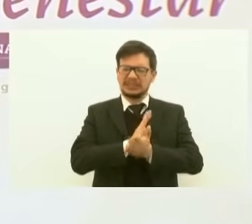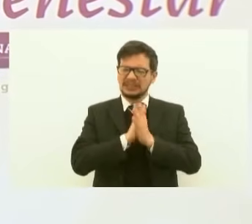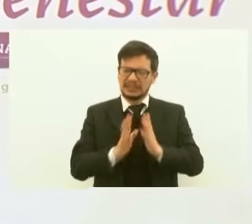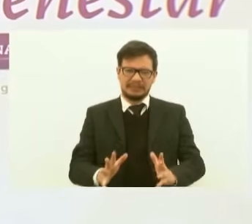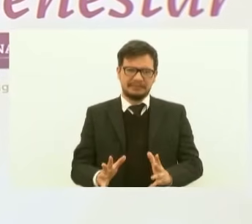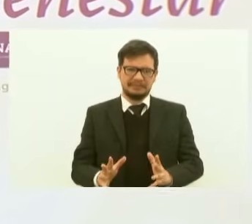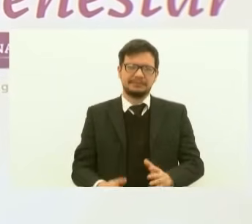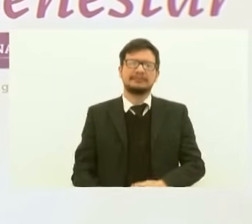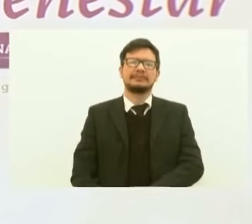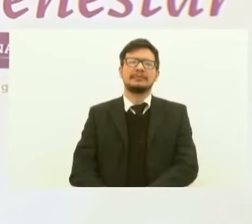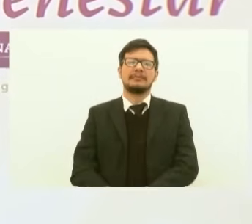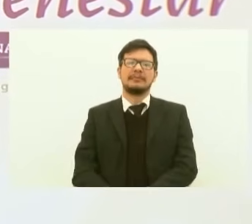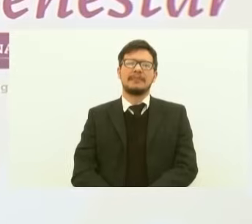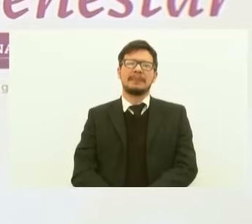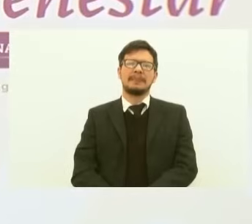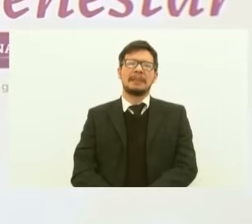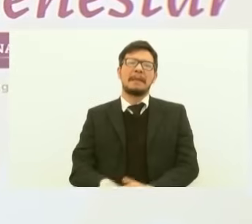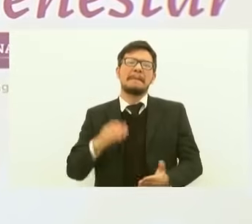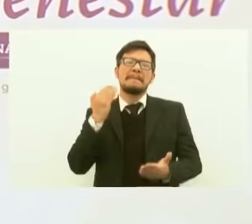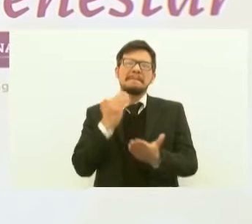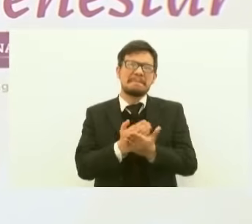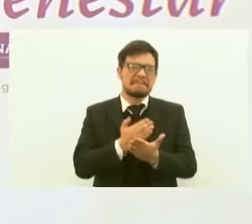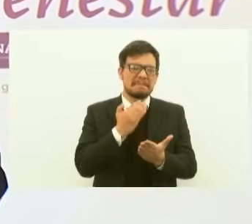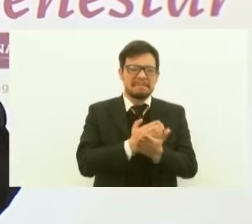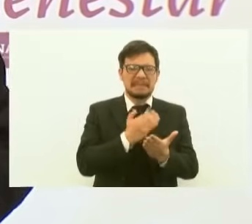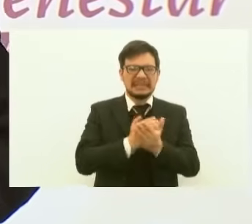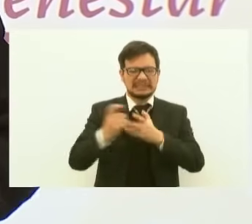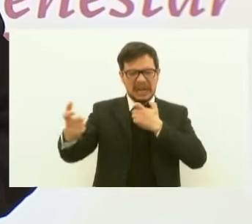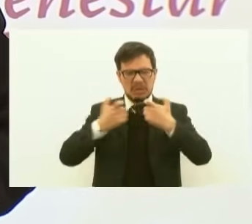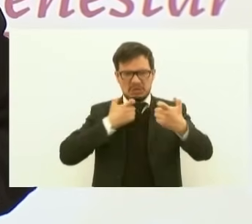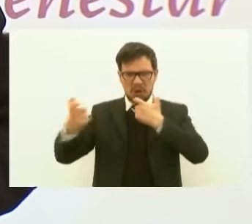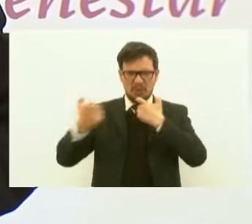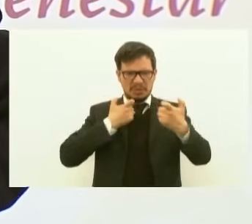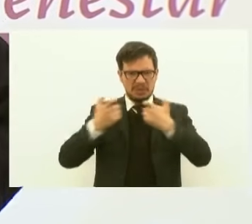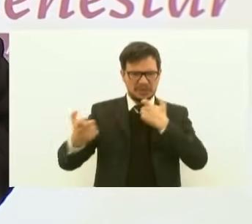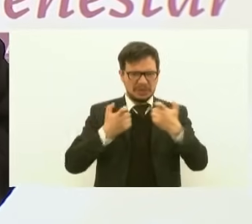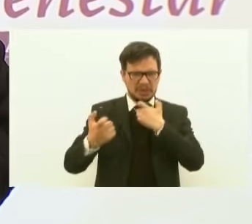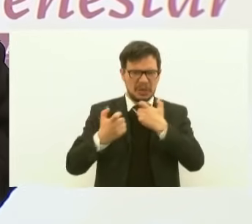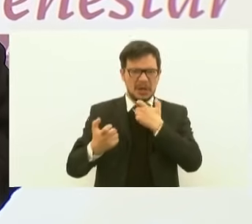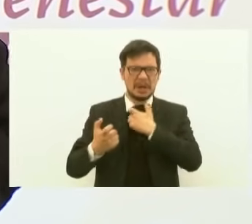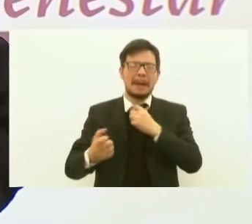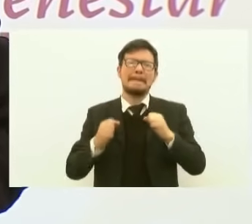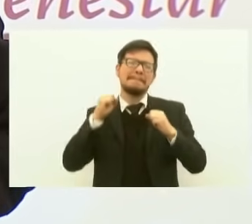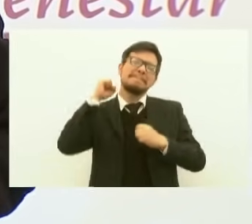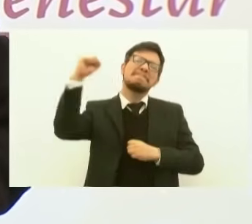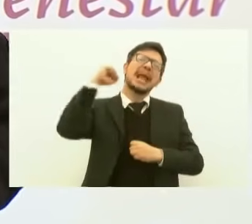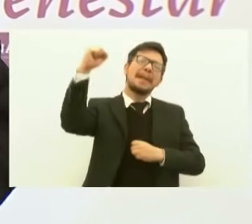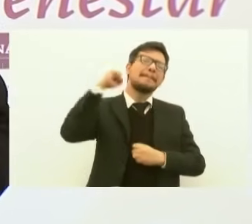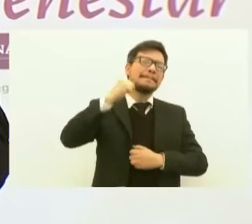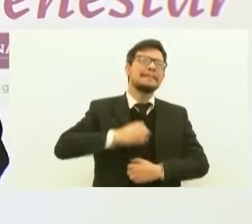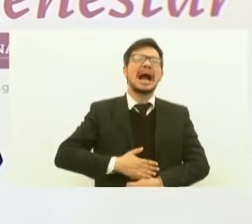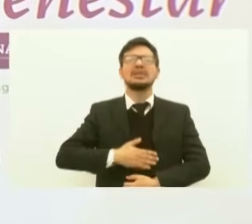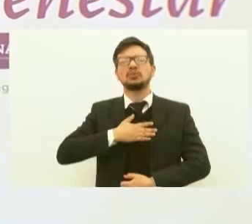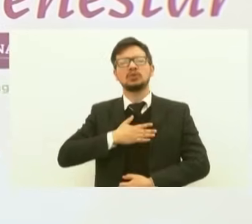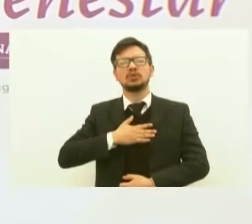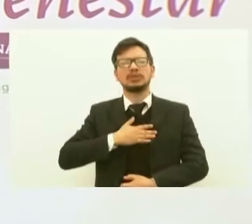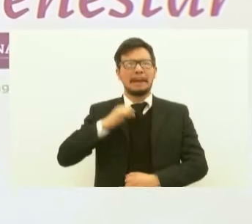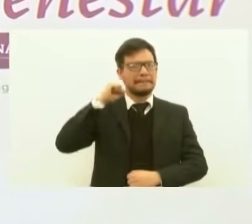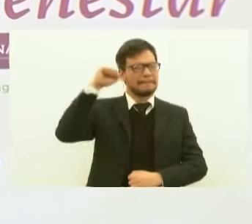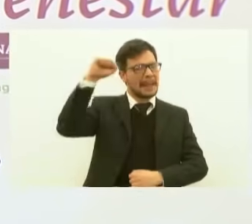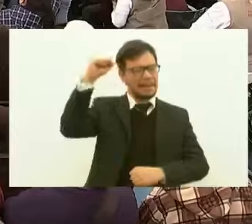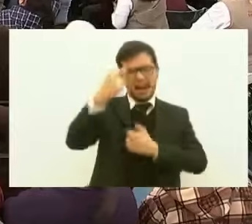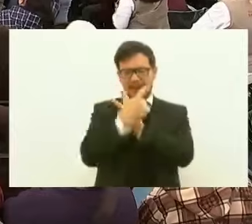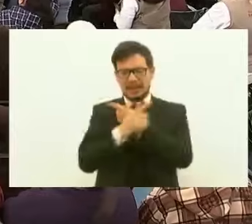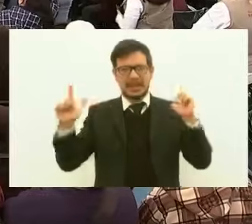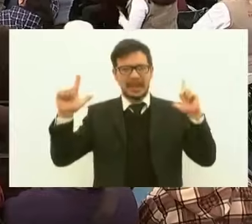Basta a la oligarquía. Que viva la justicia. ¡Que viva la